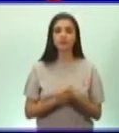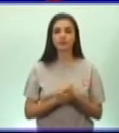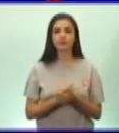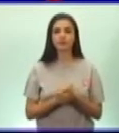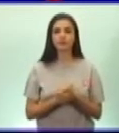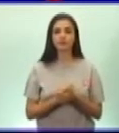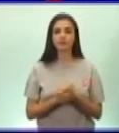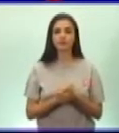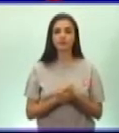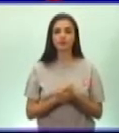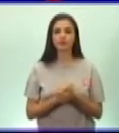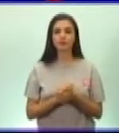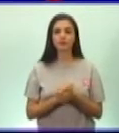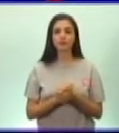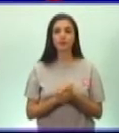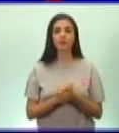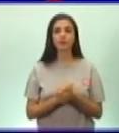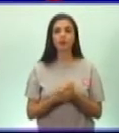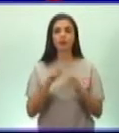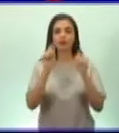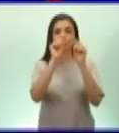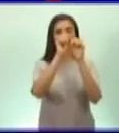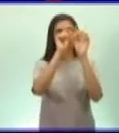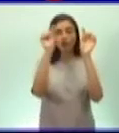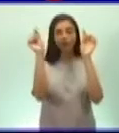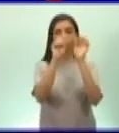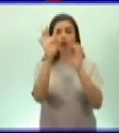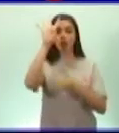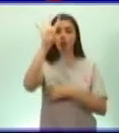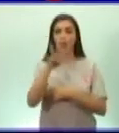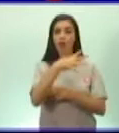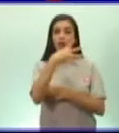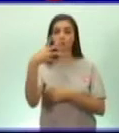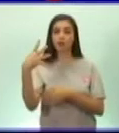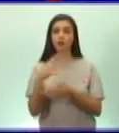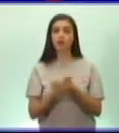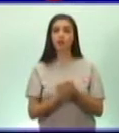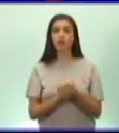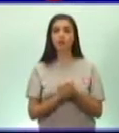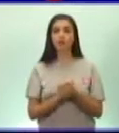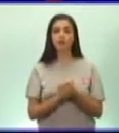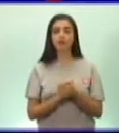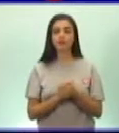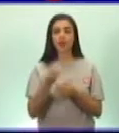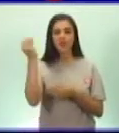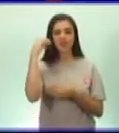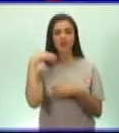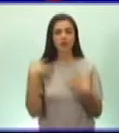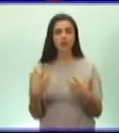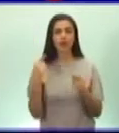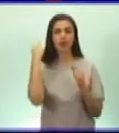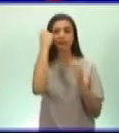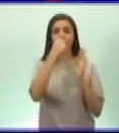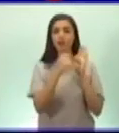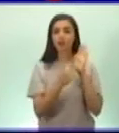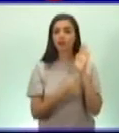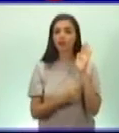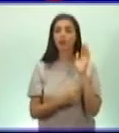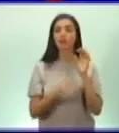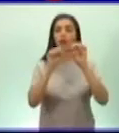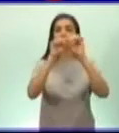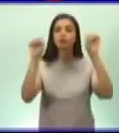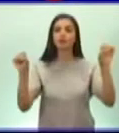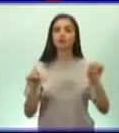Van a completar la tabla siguiente teniendo en cuenta las características del sistema